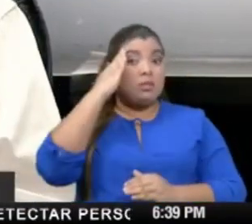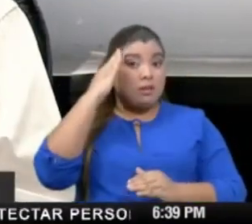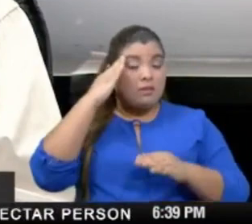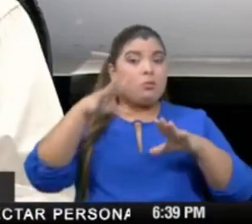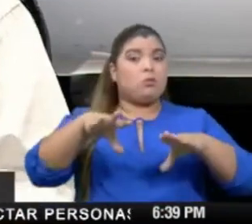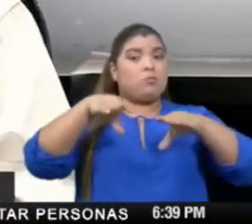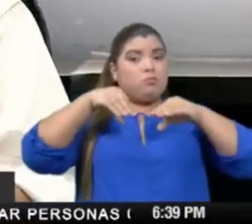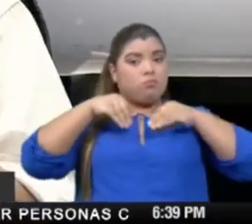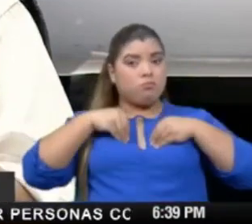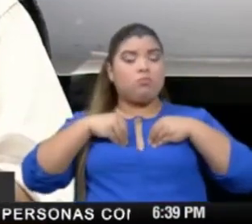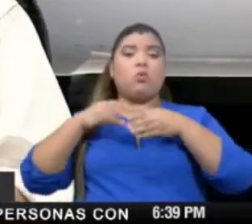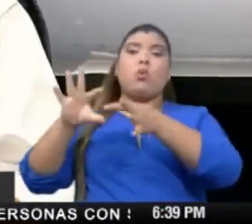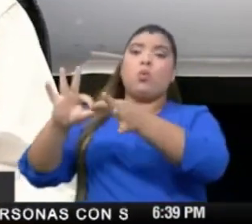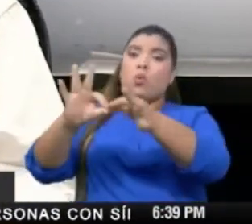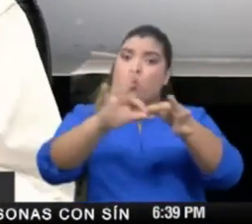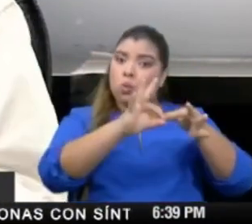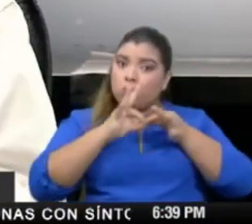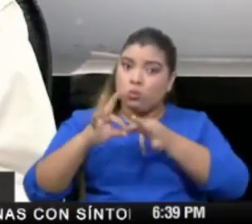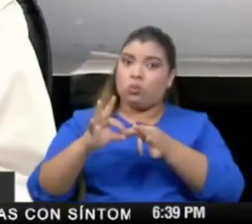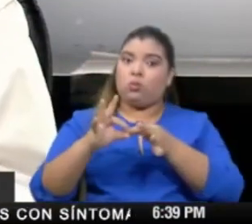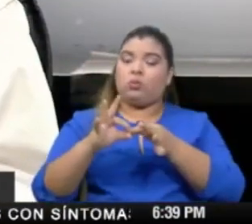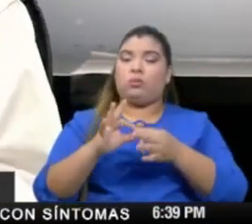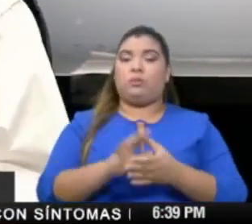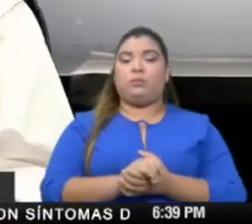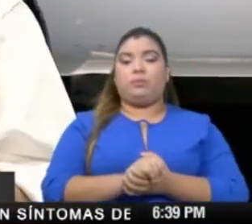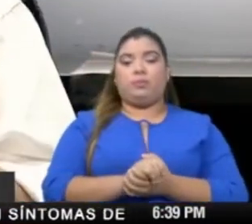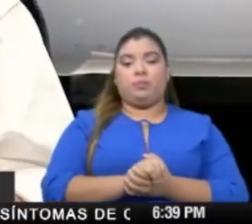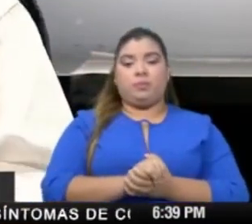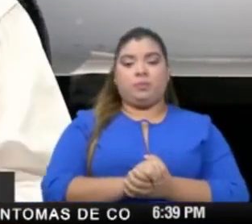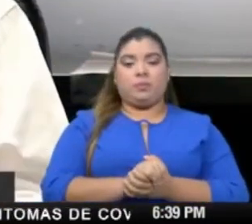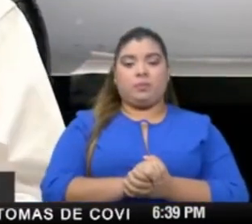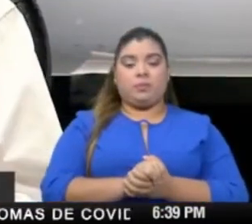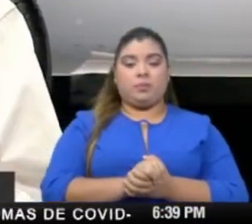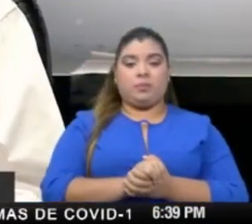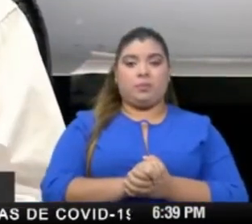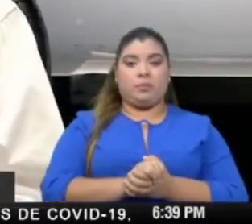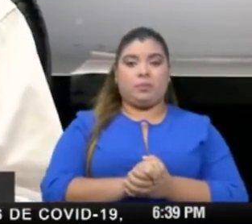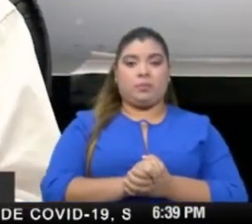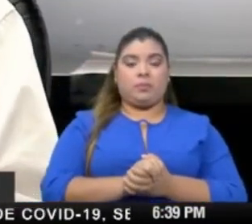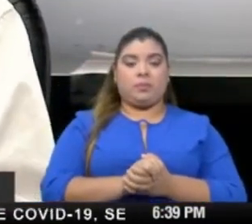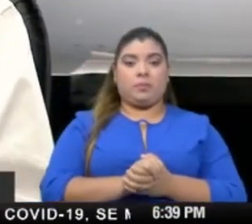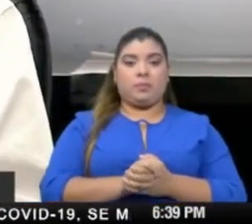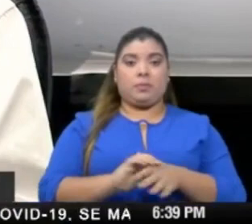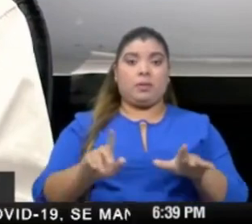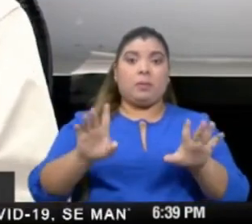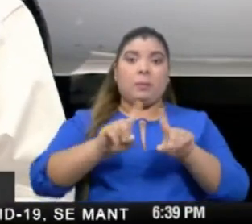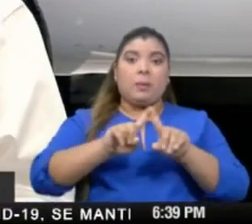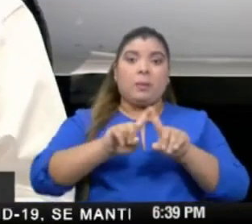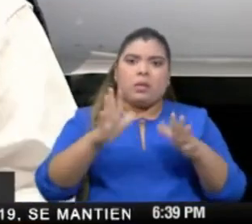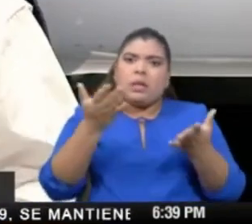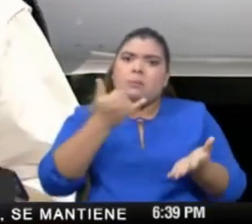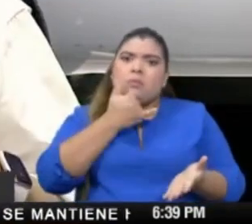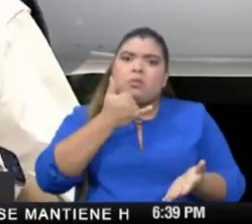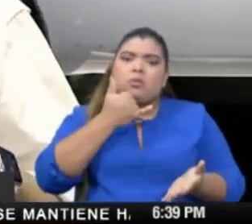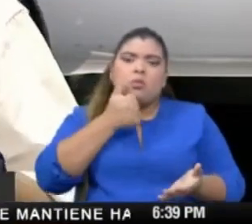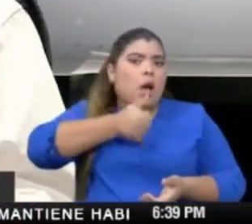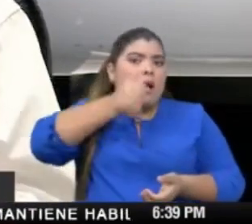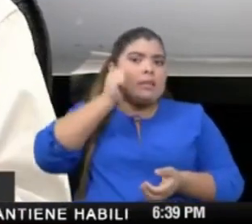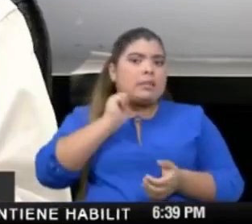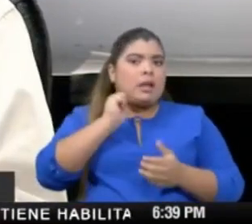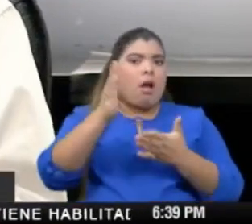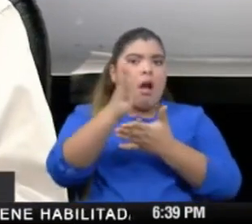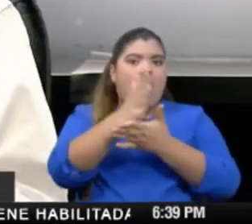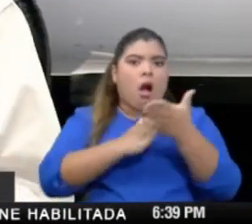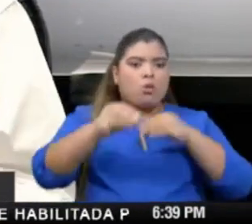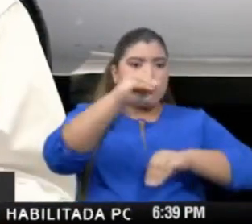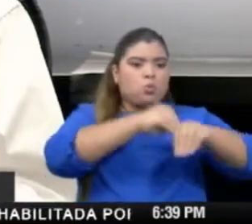juntos. Sin embargo, lo que sucedió ayer en algunos supermercados, donde se